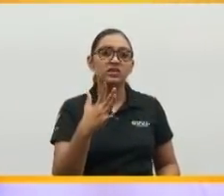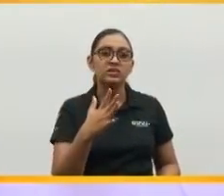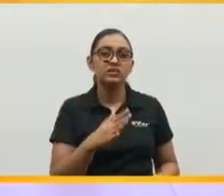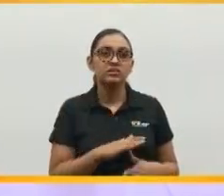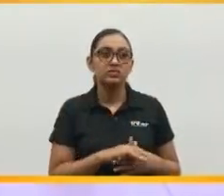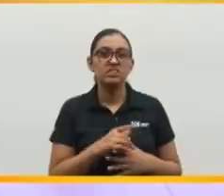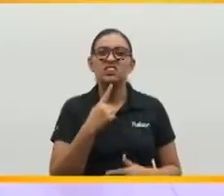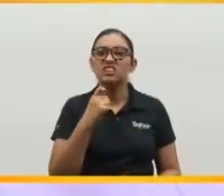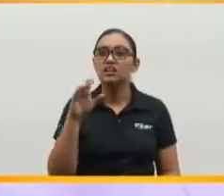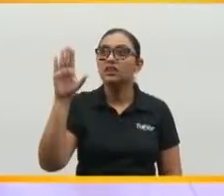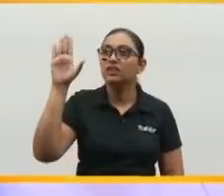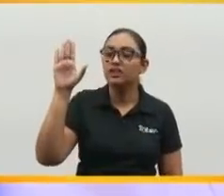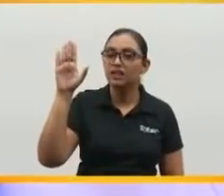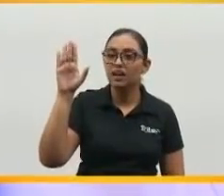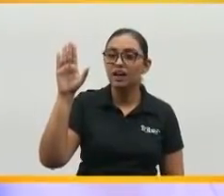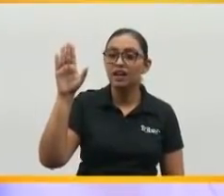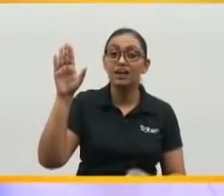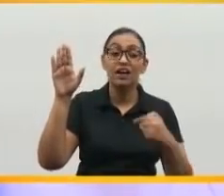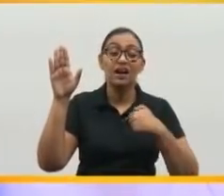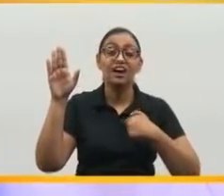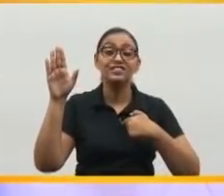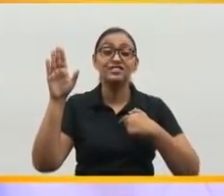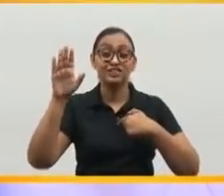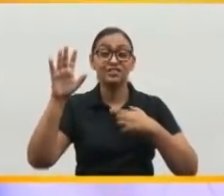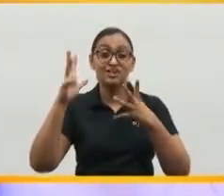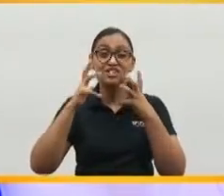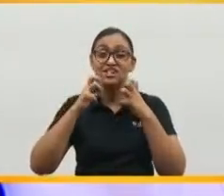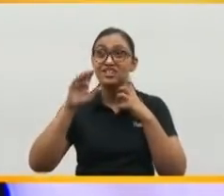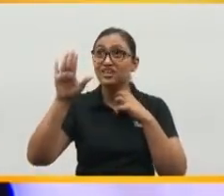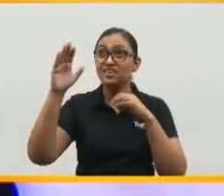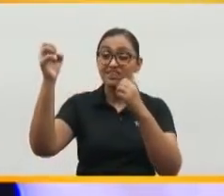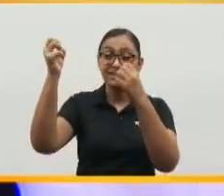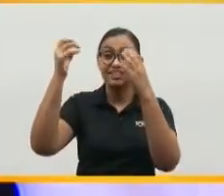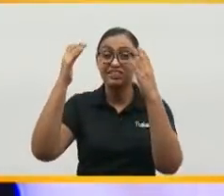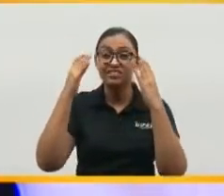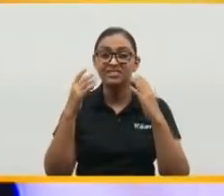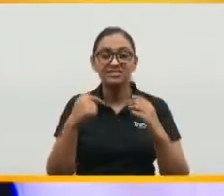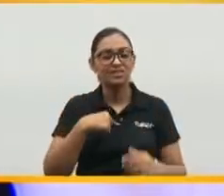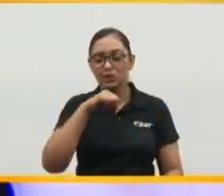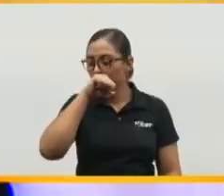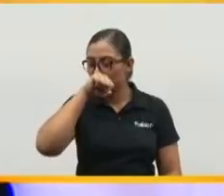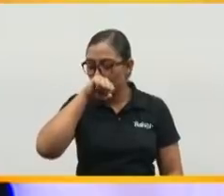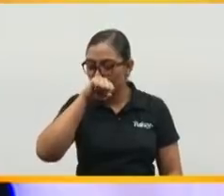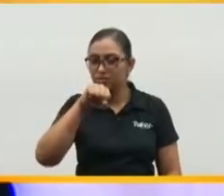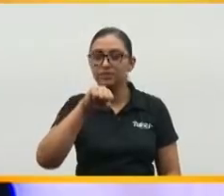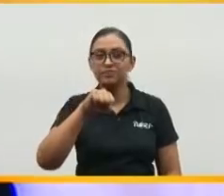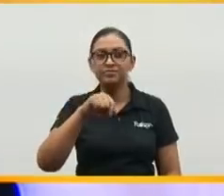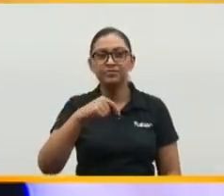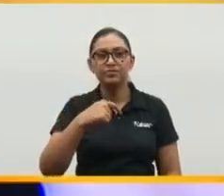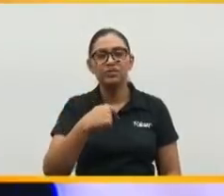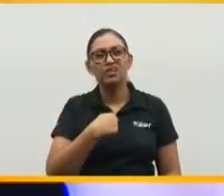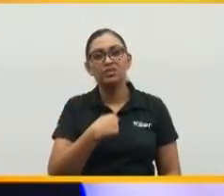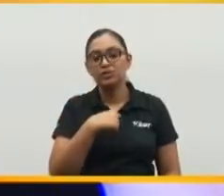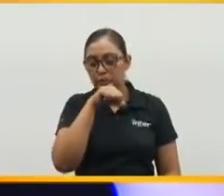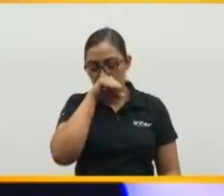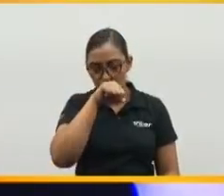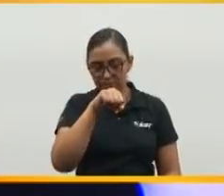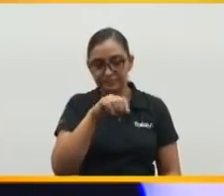dice yo? A mí me encanta. Me encanta. Hay ciertas cosas que yo gozo, otras que sufro.